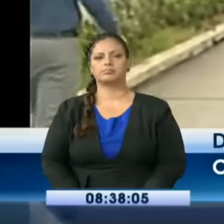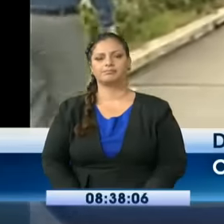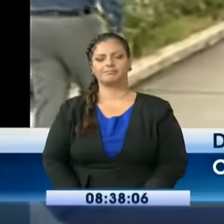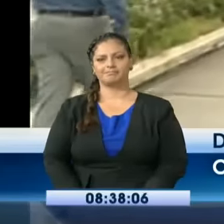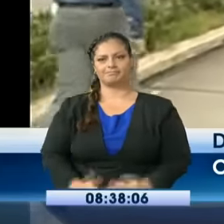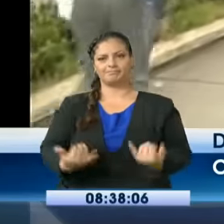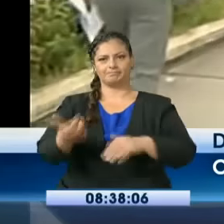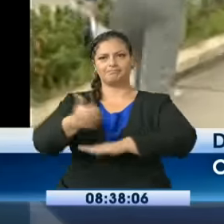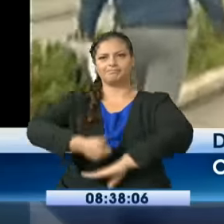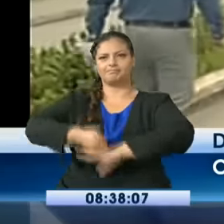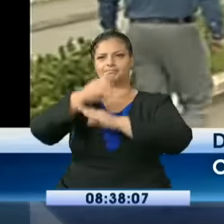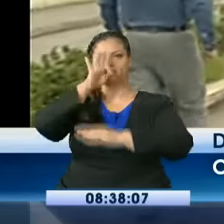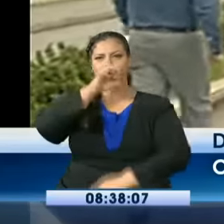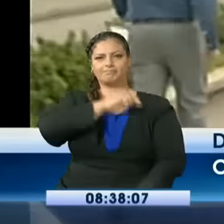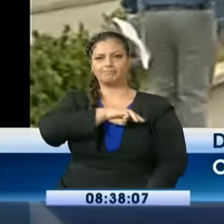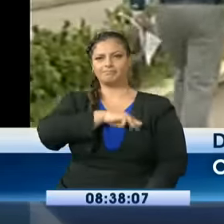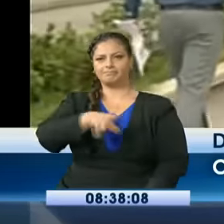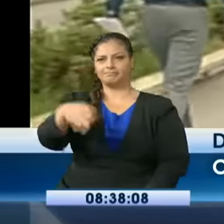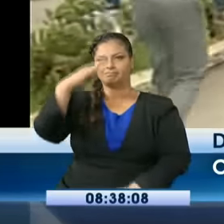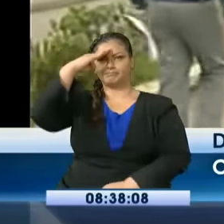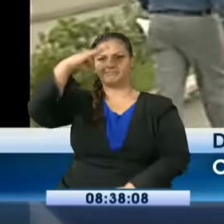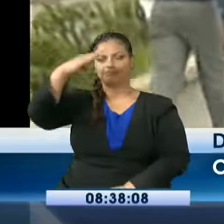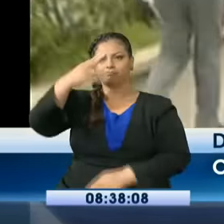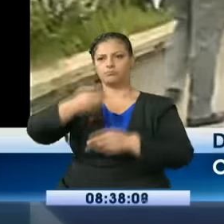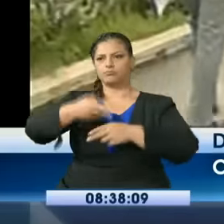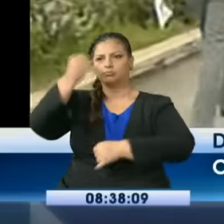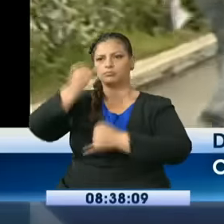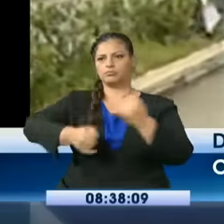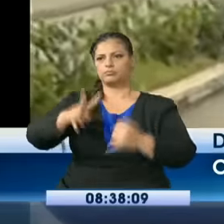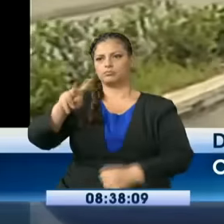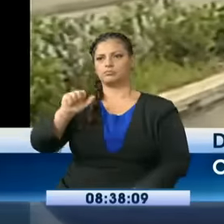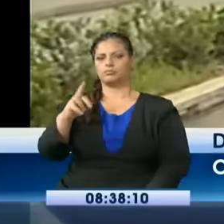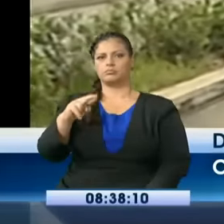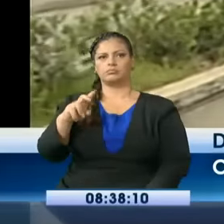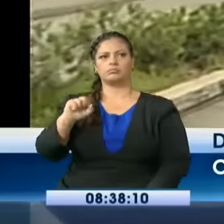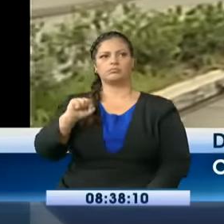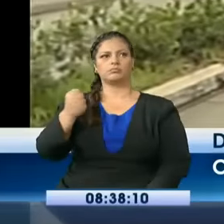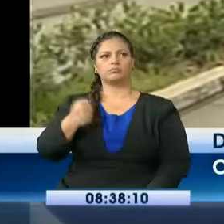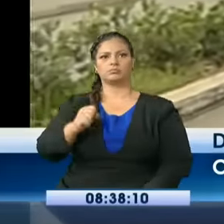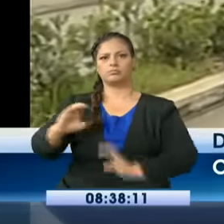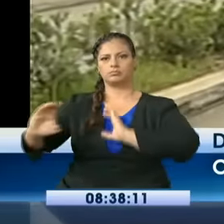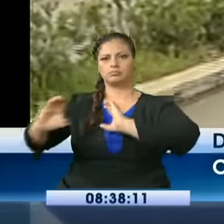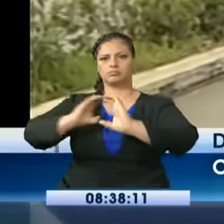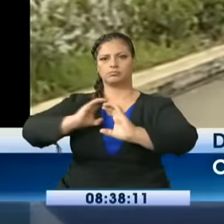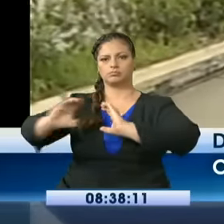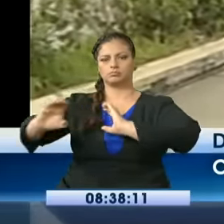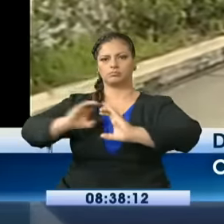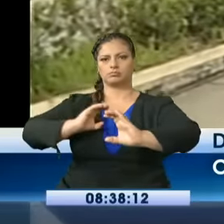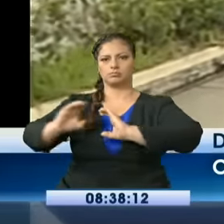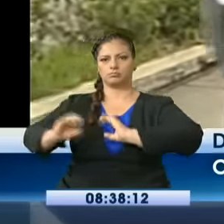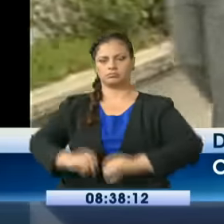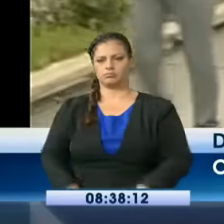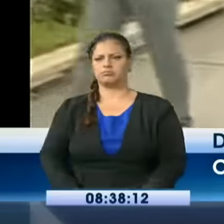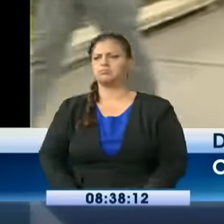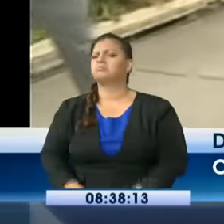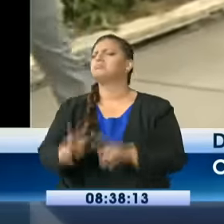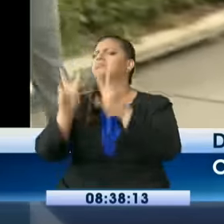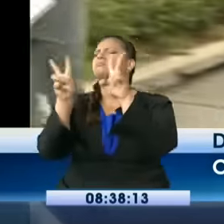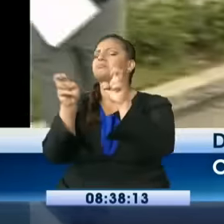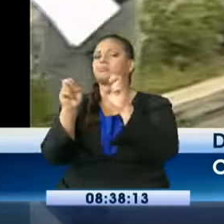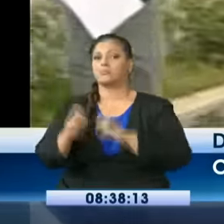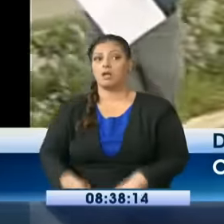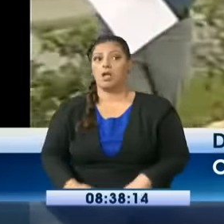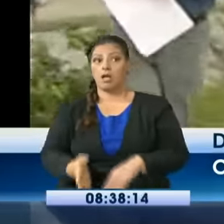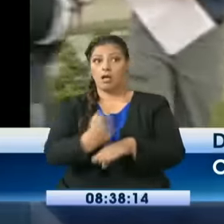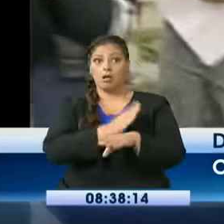comandante de la Agencia de Tránsito Municipal. ¿Por qué? Porque también se descubrió que aquí funcionaba un grupo de expresos de